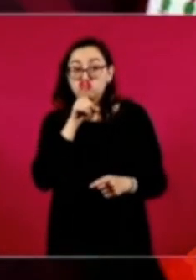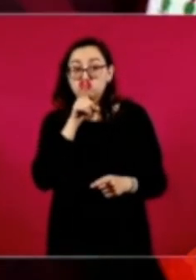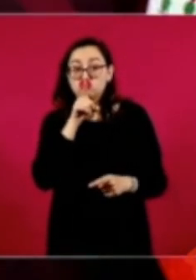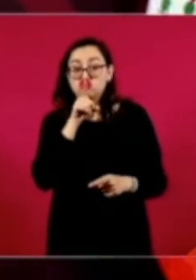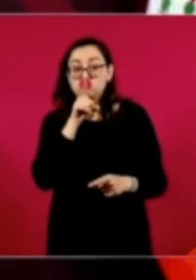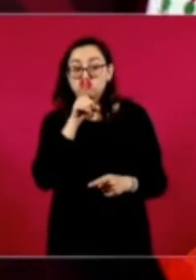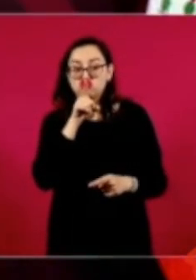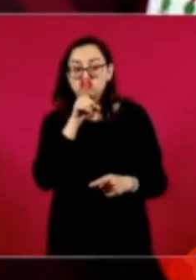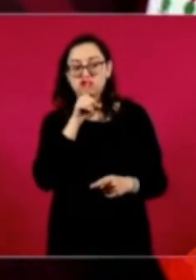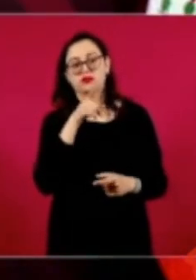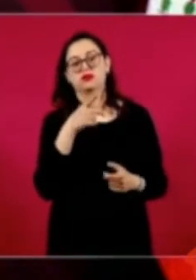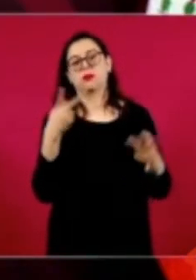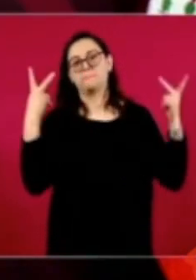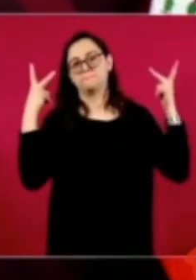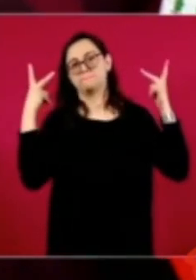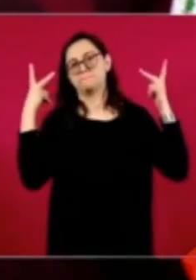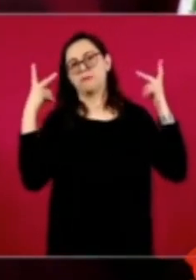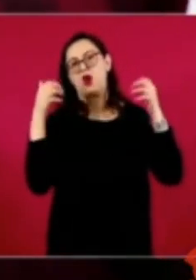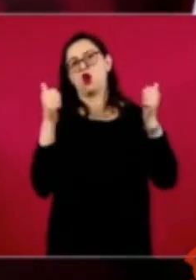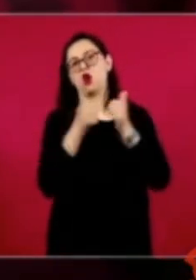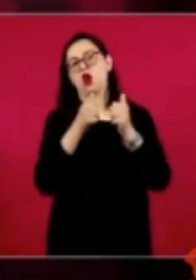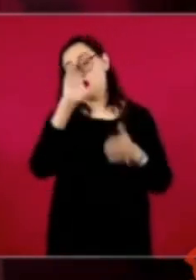sacó a su compadre, Manuel González.